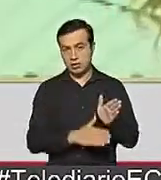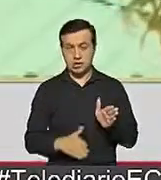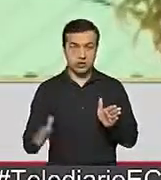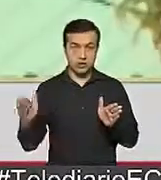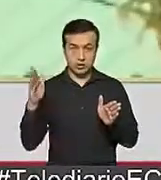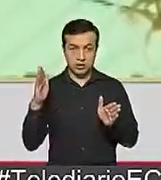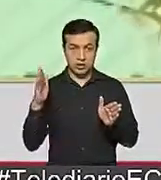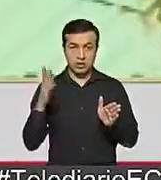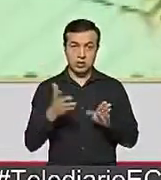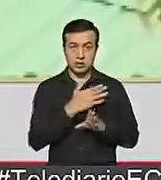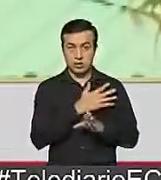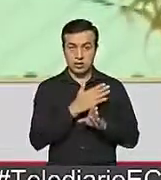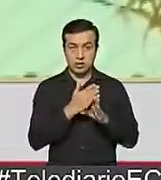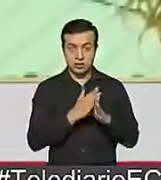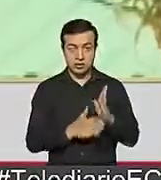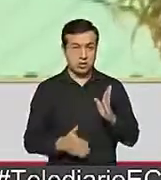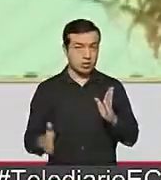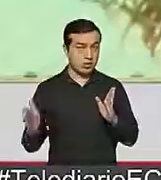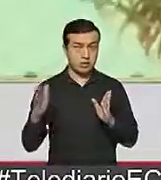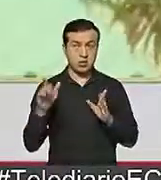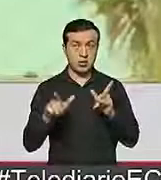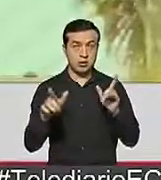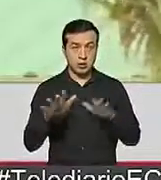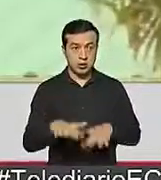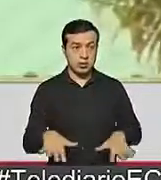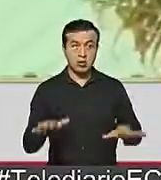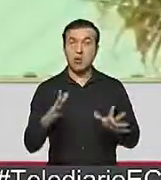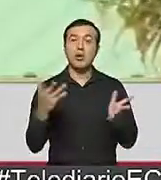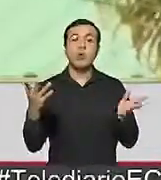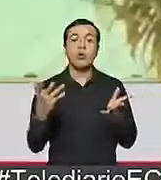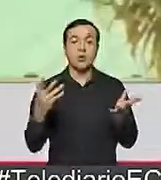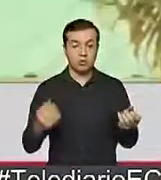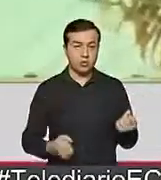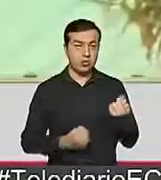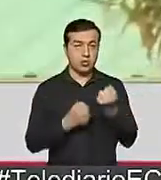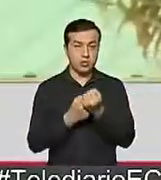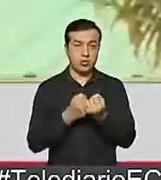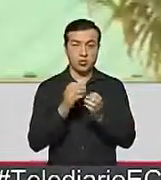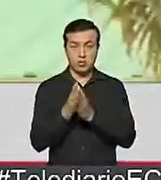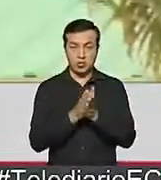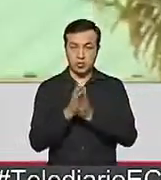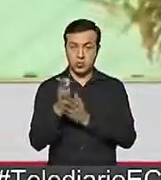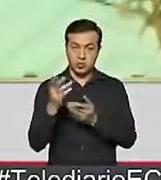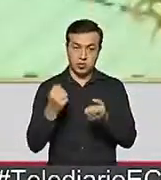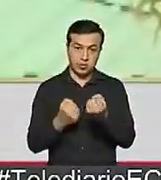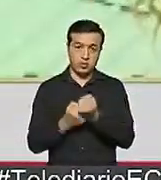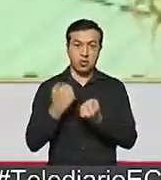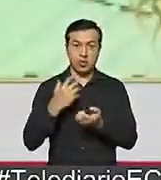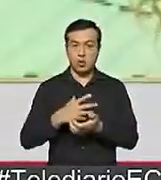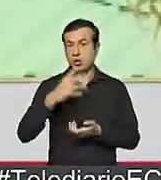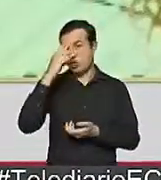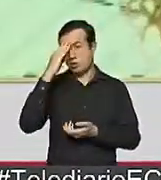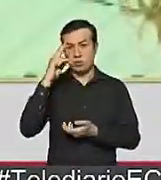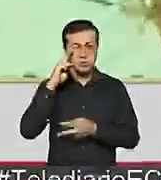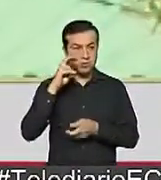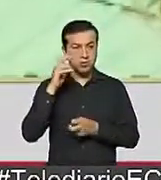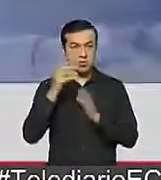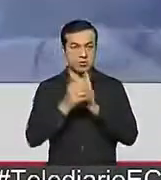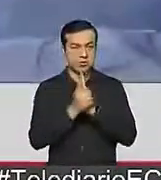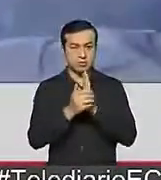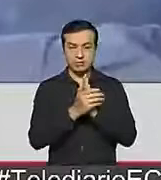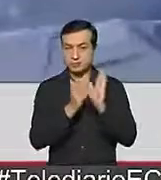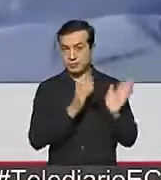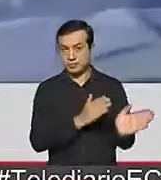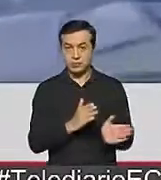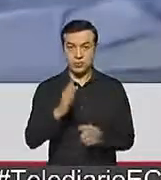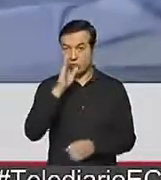ciclo, estos meses anteriores, los actores de la cadena de cacao hemos aportado con nuestro conocimiento, explorando nuestras habilidades.